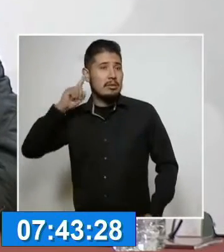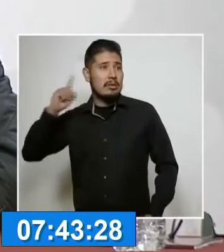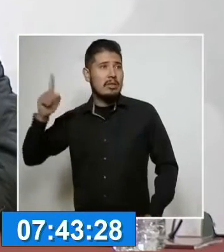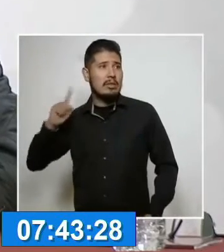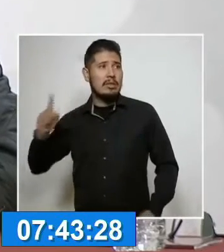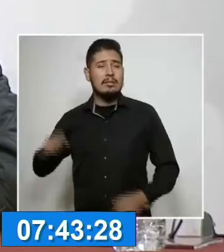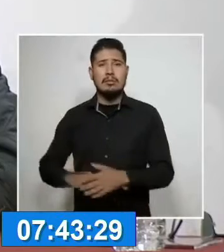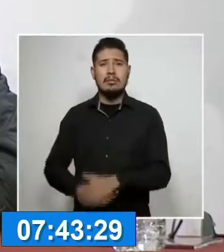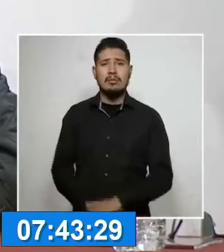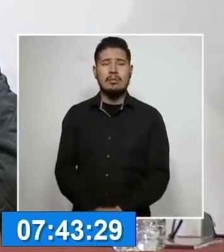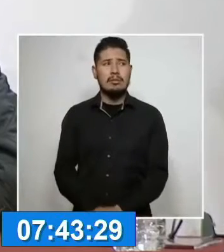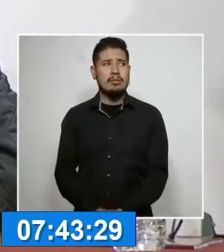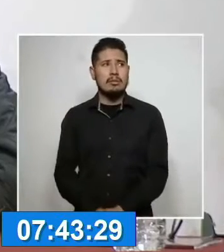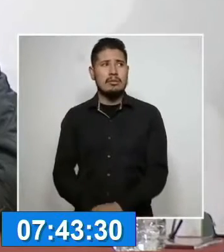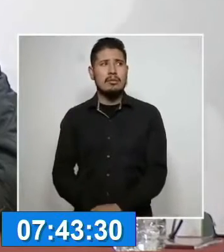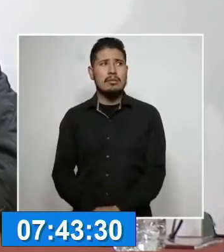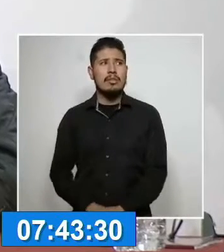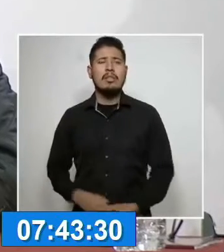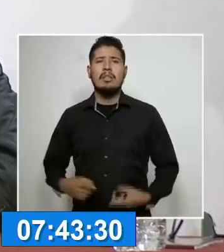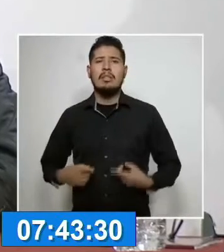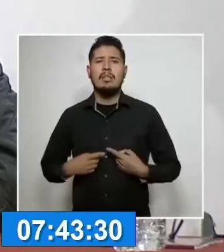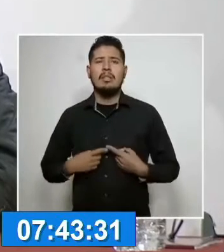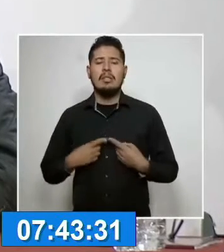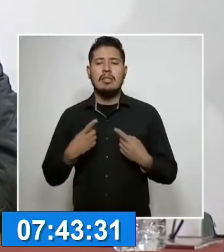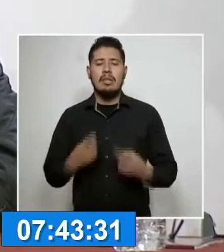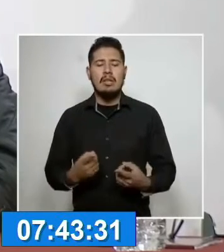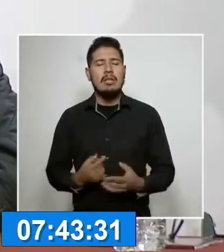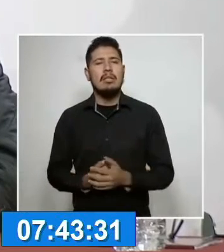a darle esperanza,